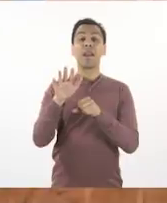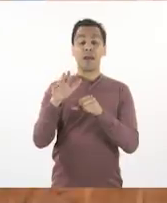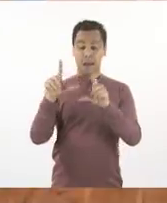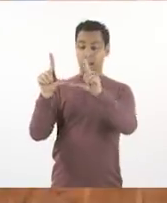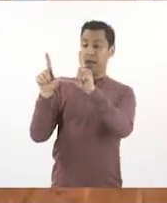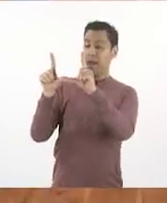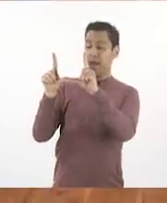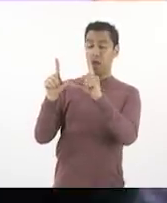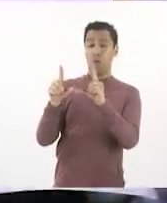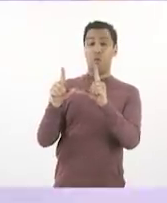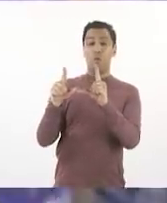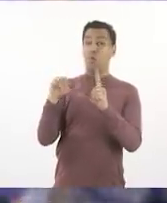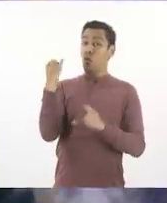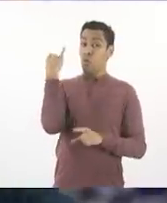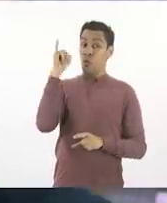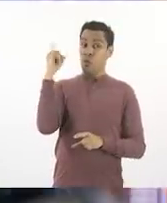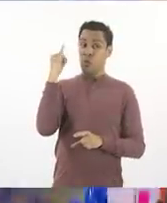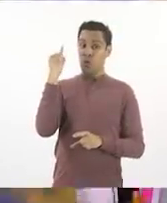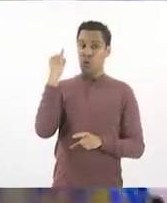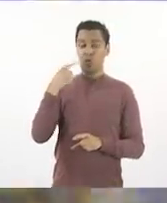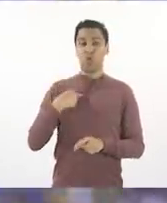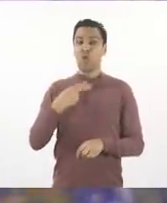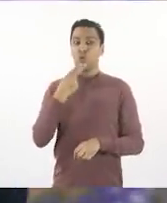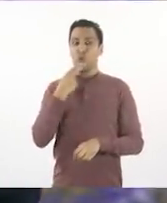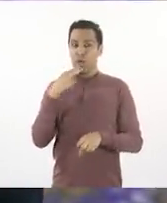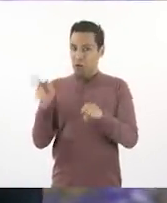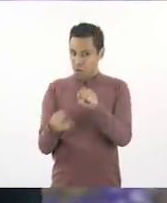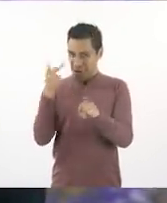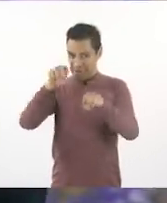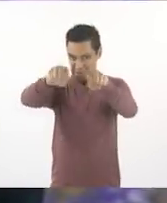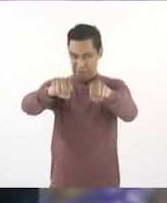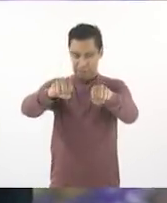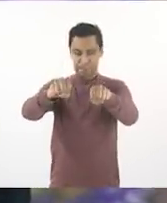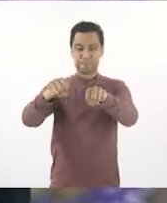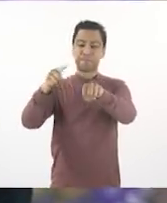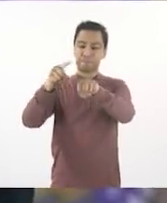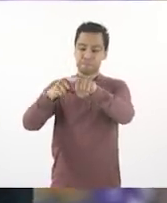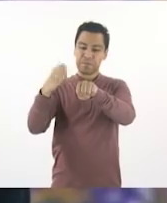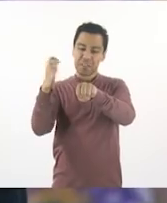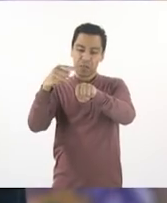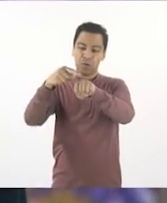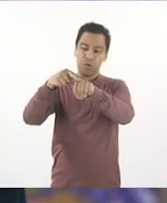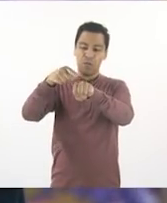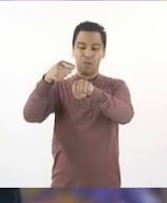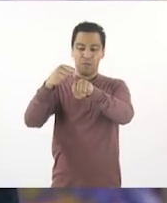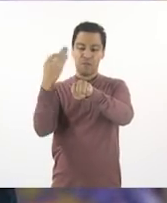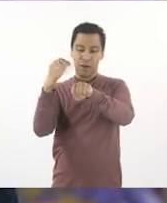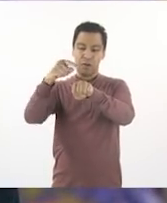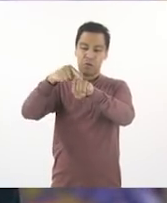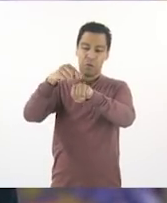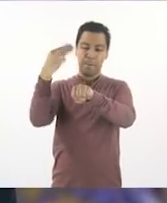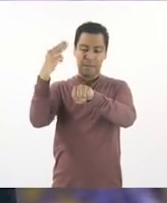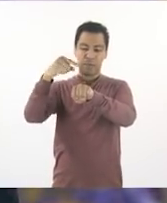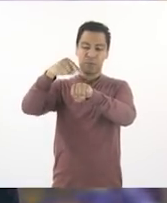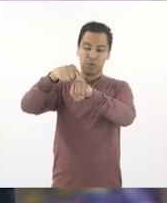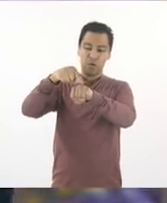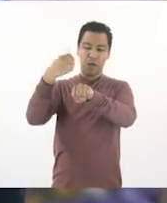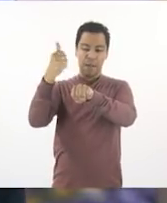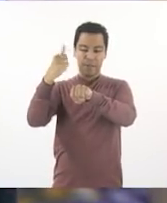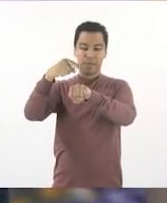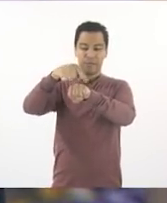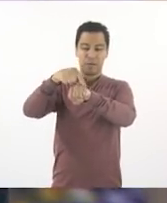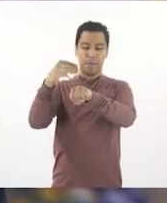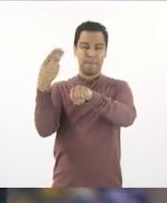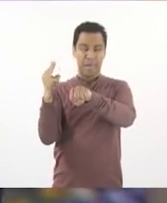Junio. Junio. Junio. Voy a usar otra vez mis nudillos. Enero, febrero, marzo, abril, mayo,